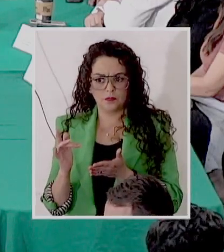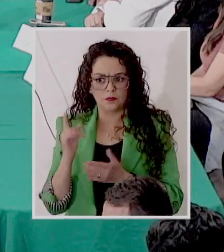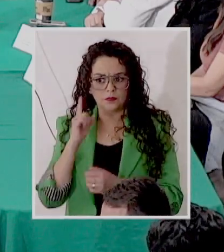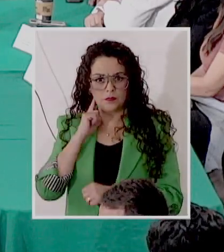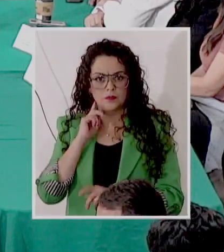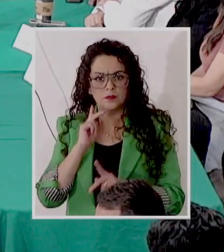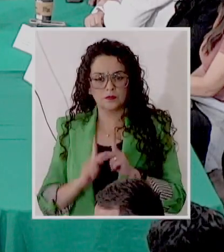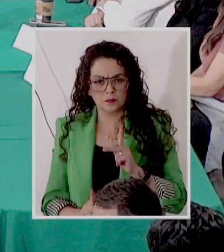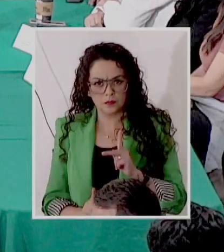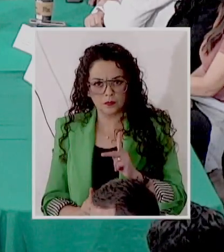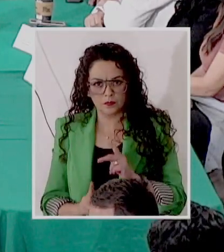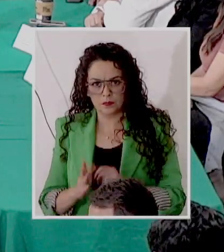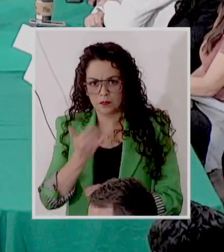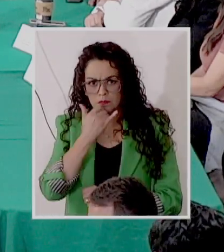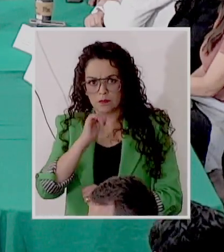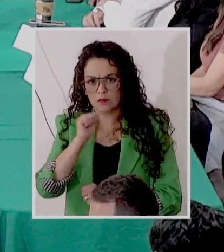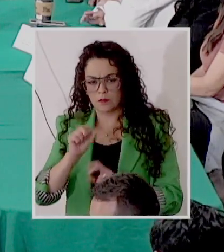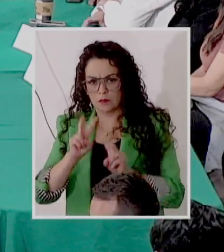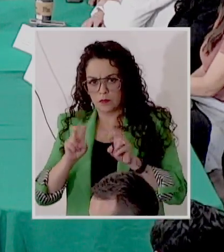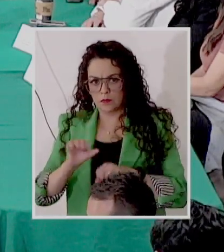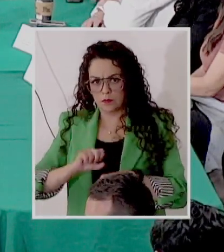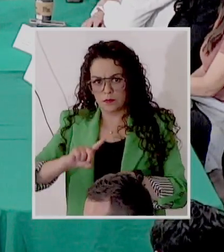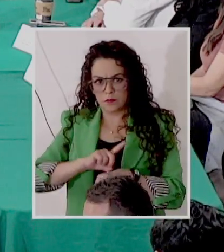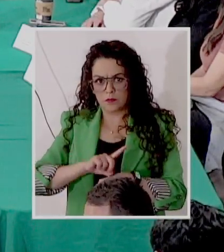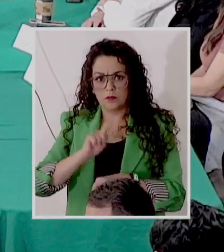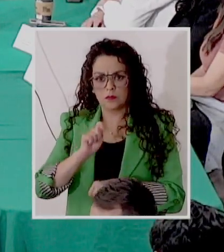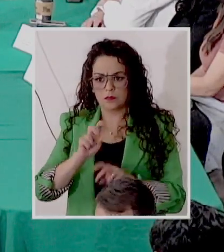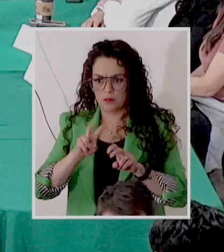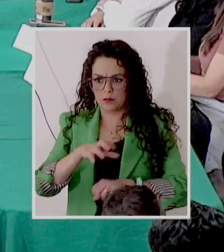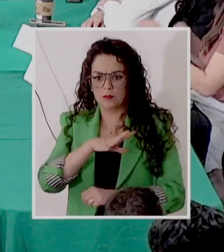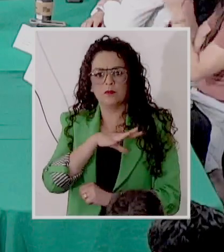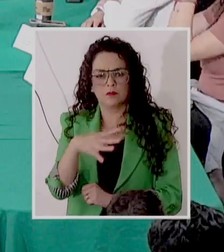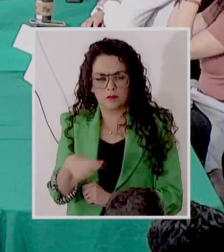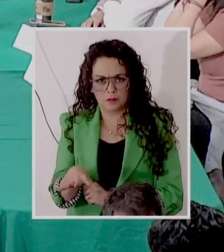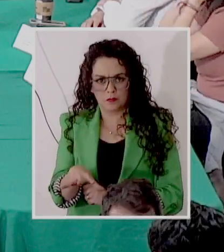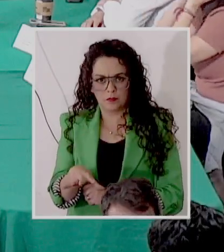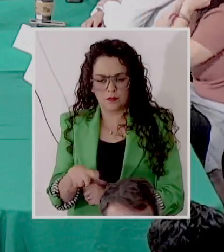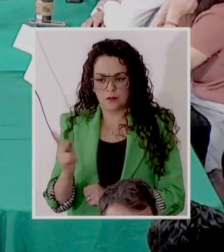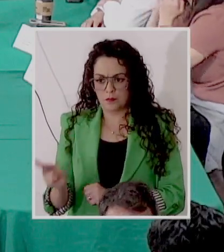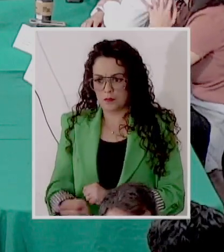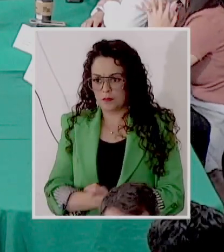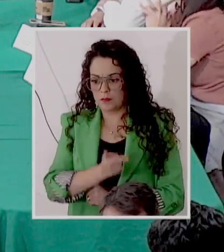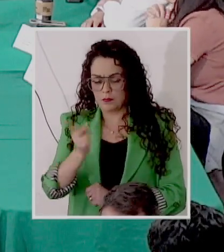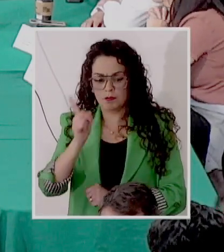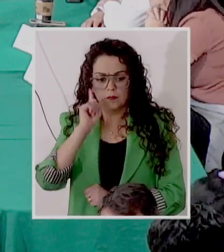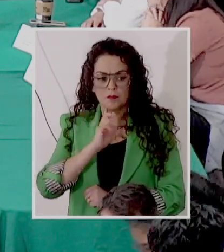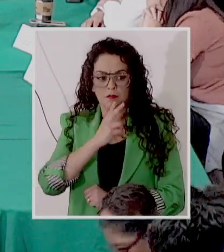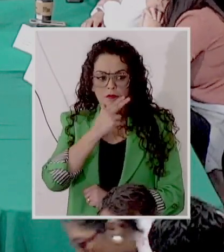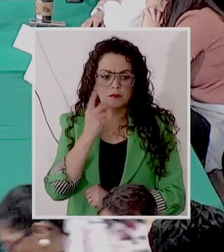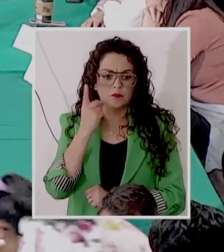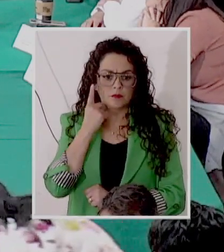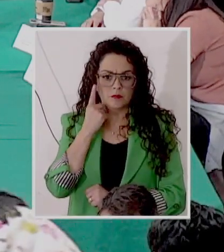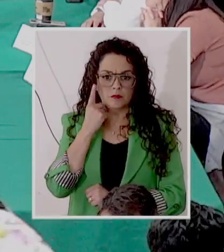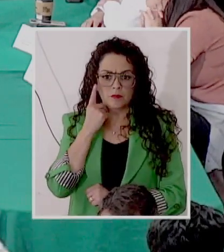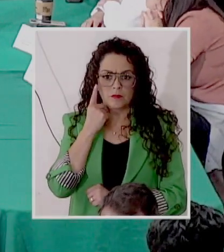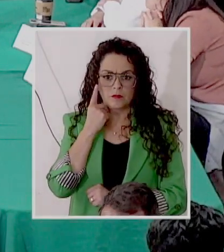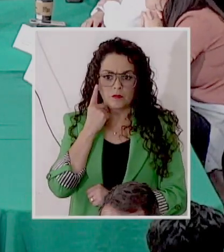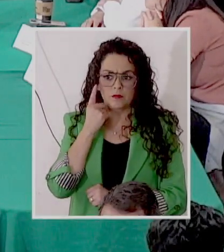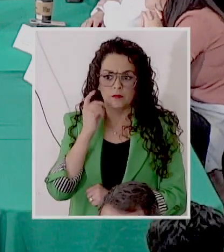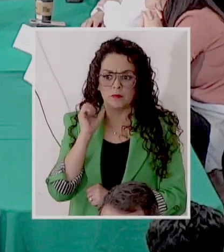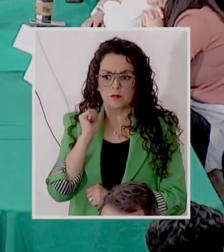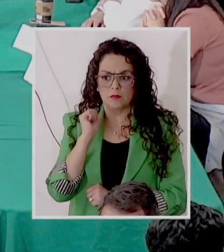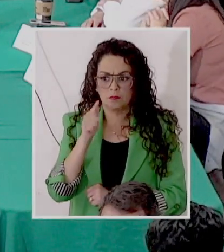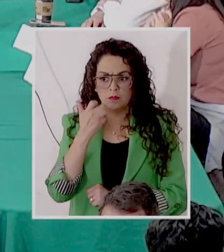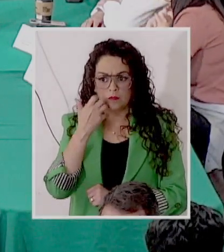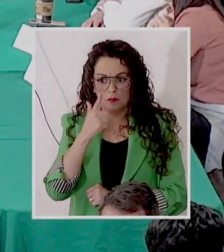el siguiente punto del orden del día son los asuntos generales. Se pregunta a las diputados y diputadas